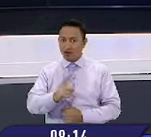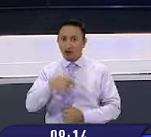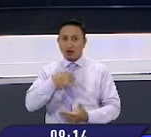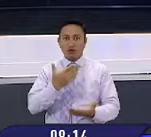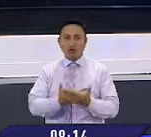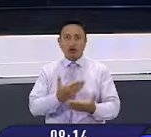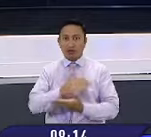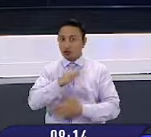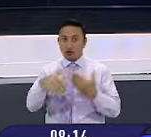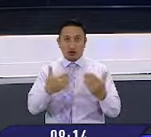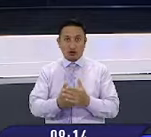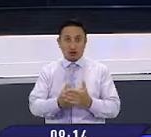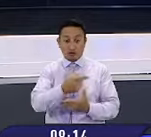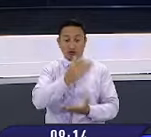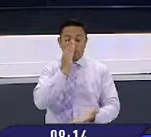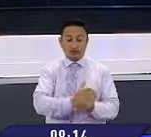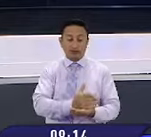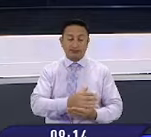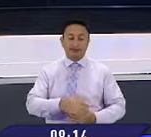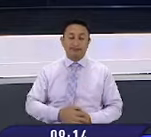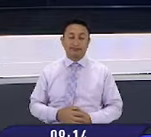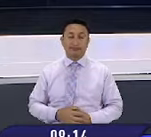los recursos legales para impedirlo.